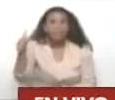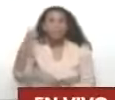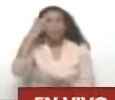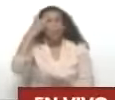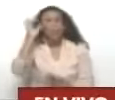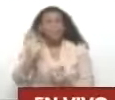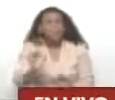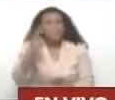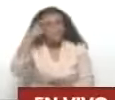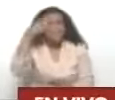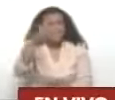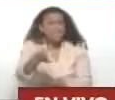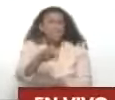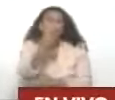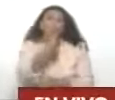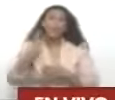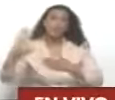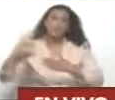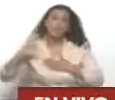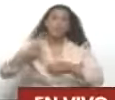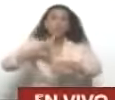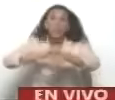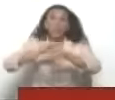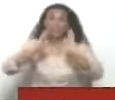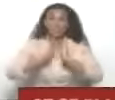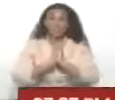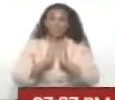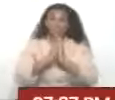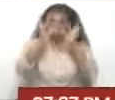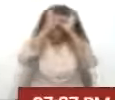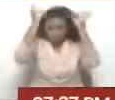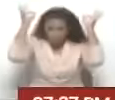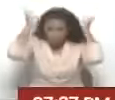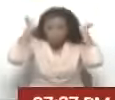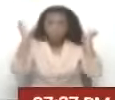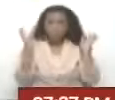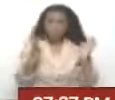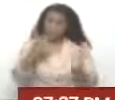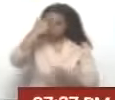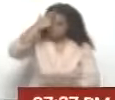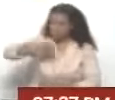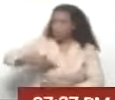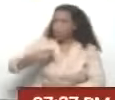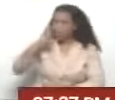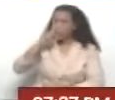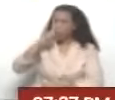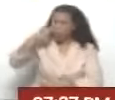dijo, le hice un compromiso a José Gregorio Hernández. Yo soy un hombre de fe.